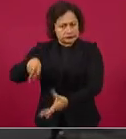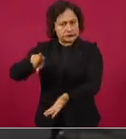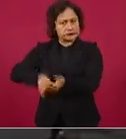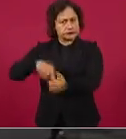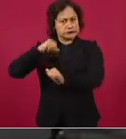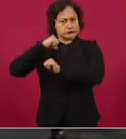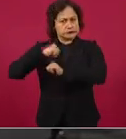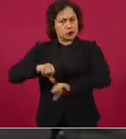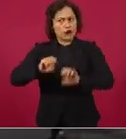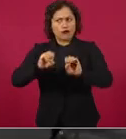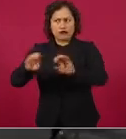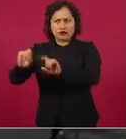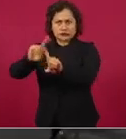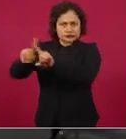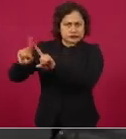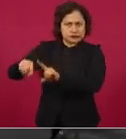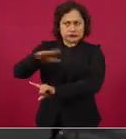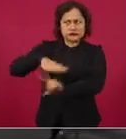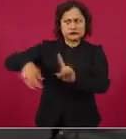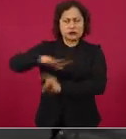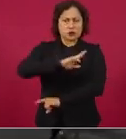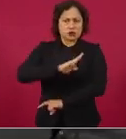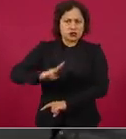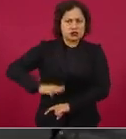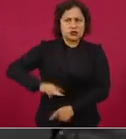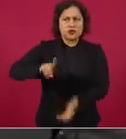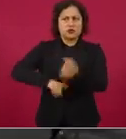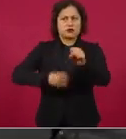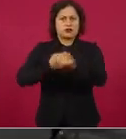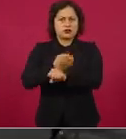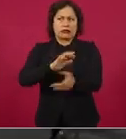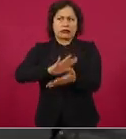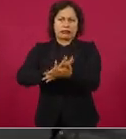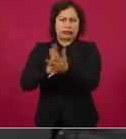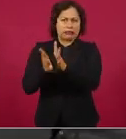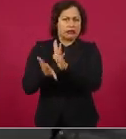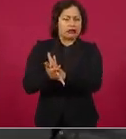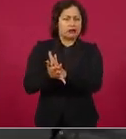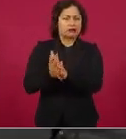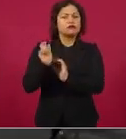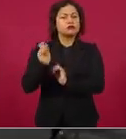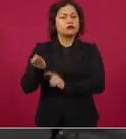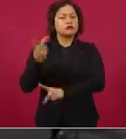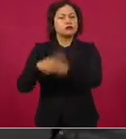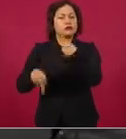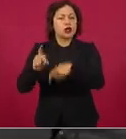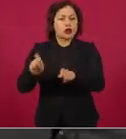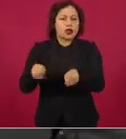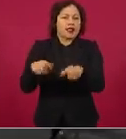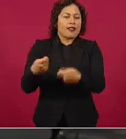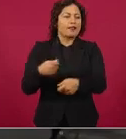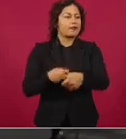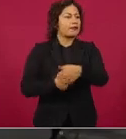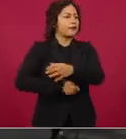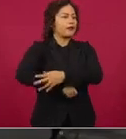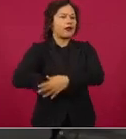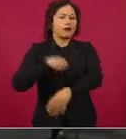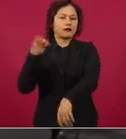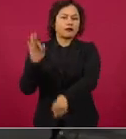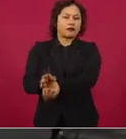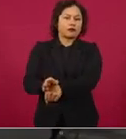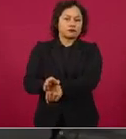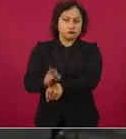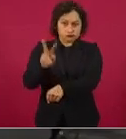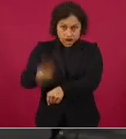algunos funcionarios en el municipio, en el estado, que favorecen ese tipo de cuestiones violando la